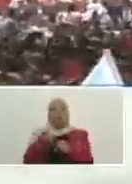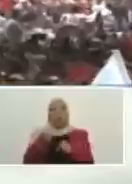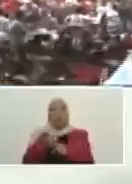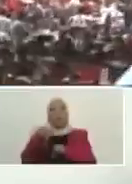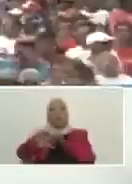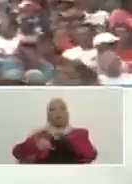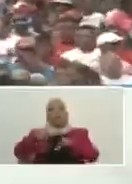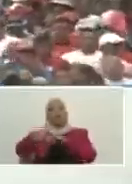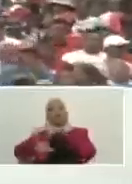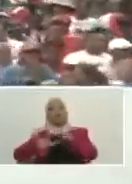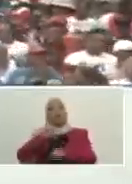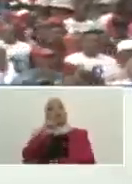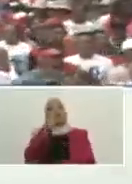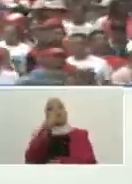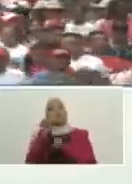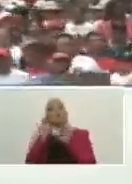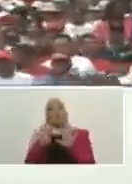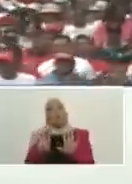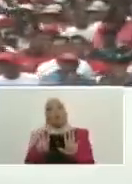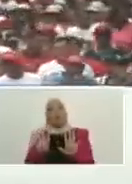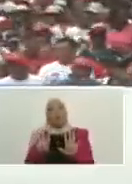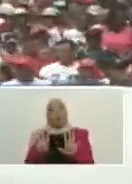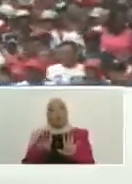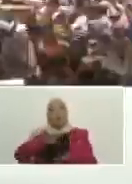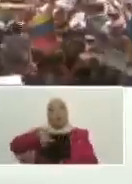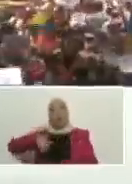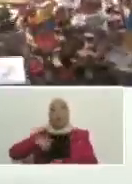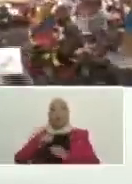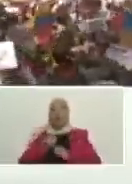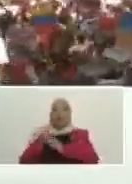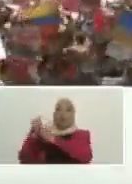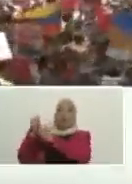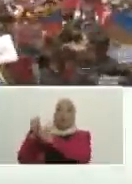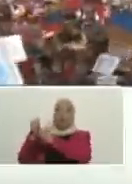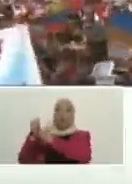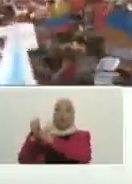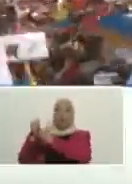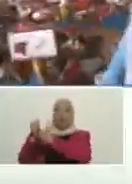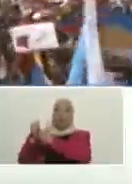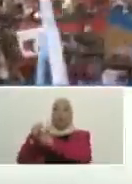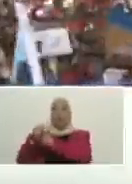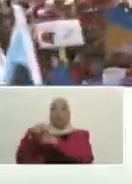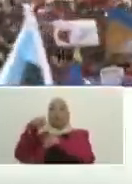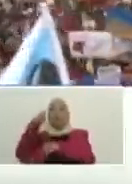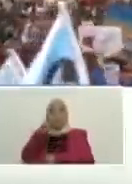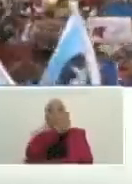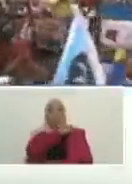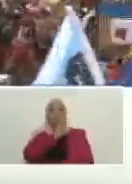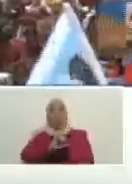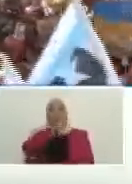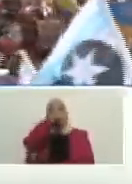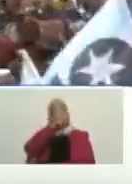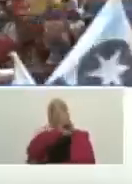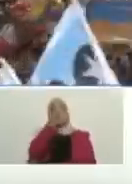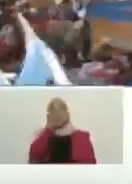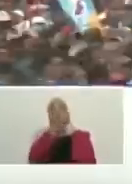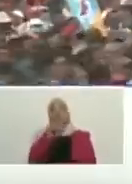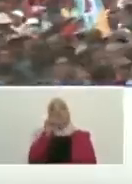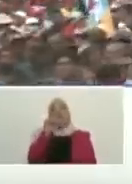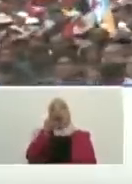siglo XIX, la revolución de nuestro general en jefe, Ezequiel Zamora, el general del pueblo